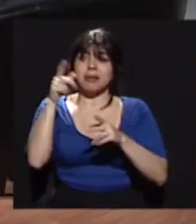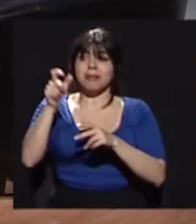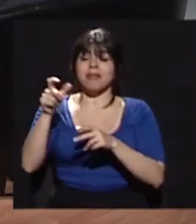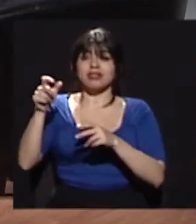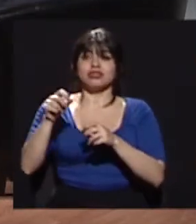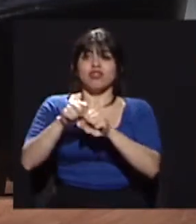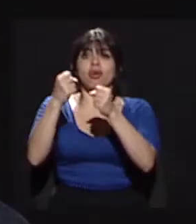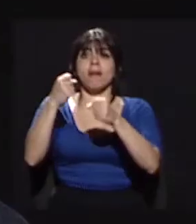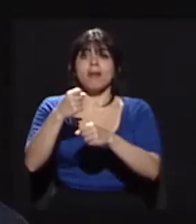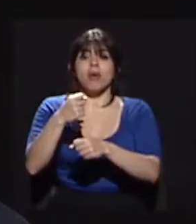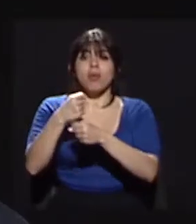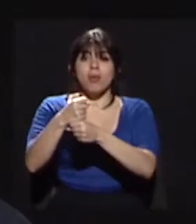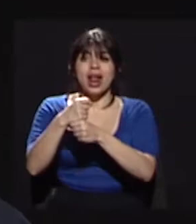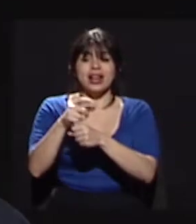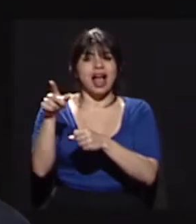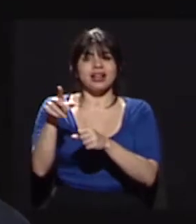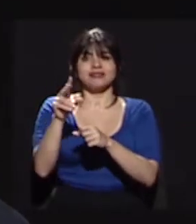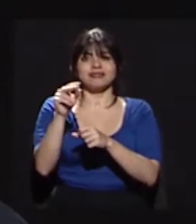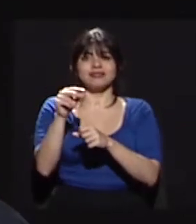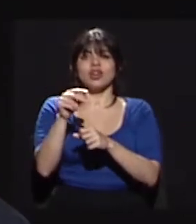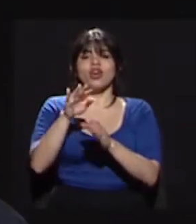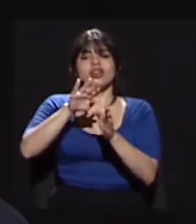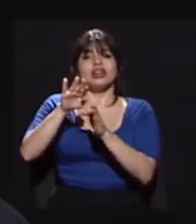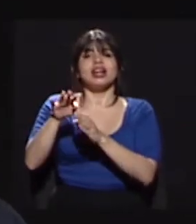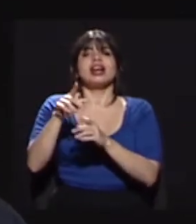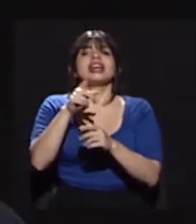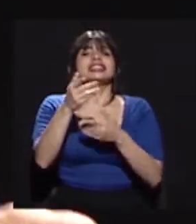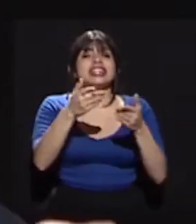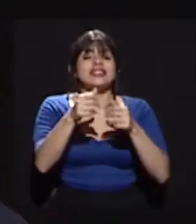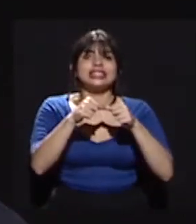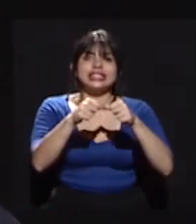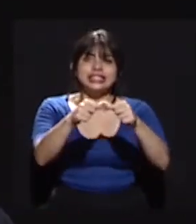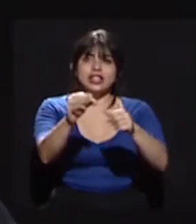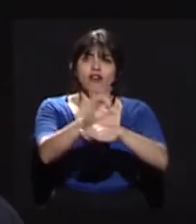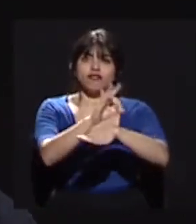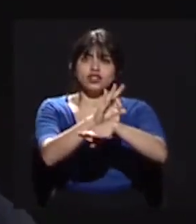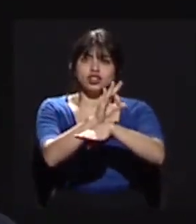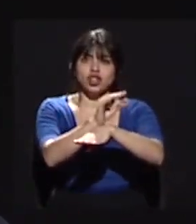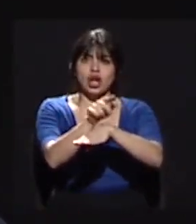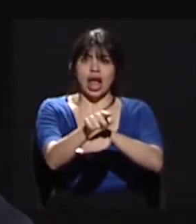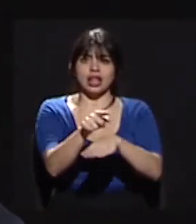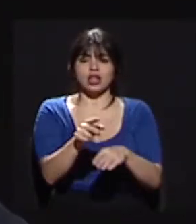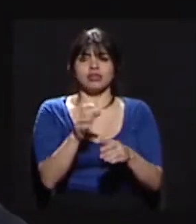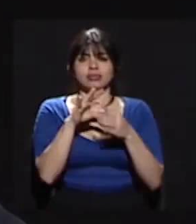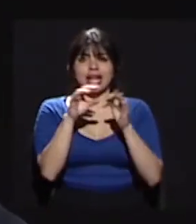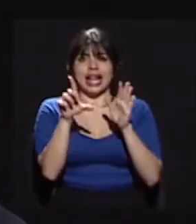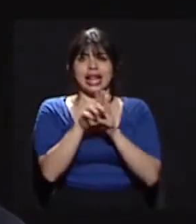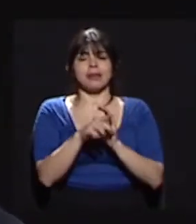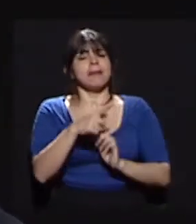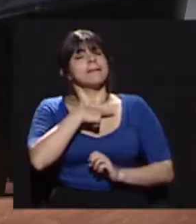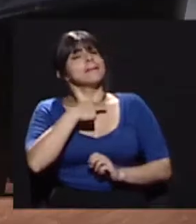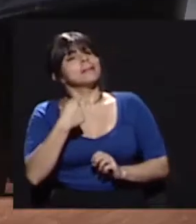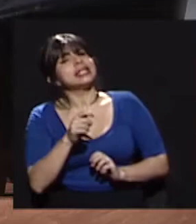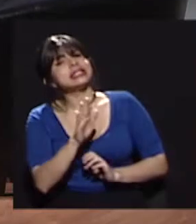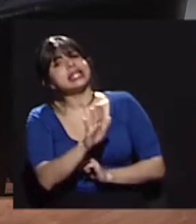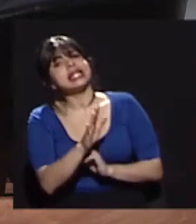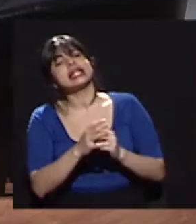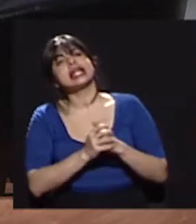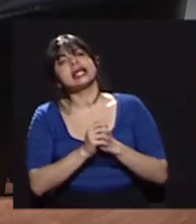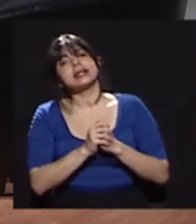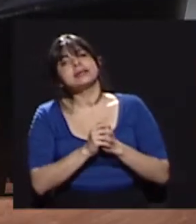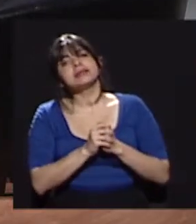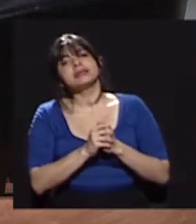no se trata aquí de rompehuelgas es garantizar que los servicios sigan prestando se de acuerdo a lo que se presente se está